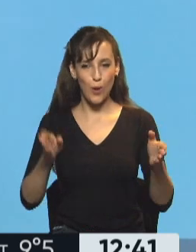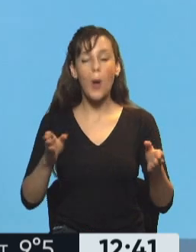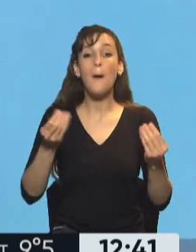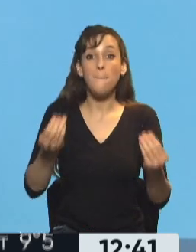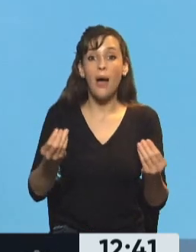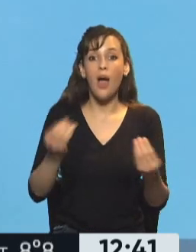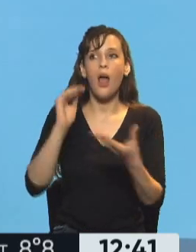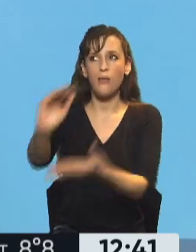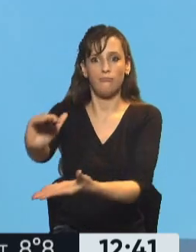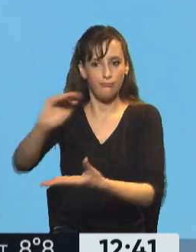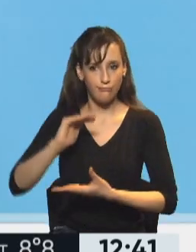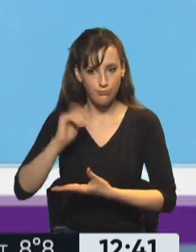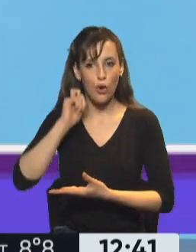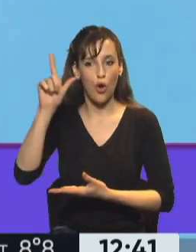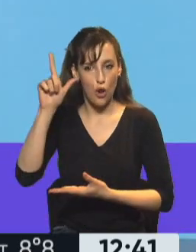esas dosis